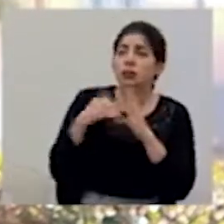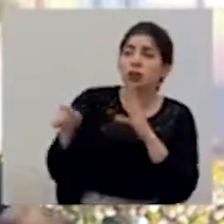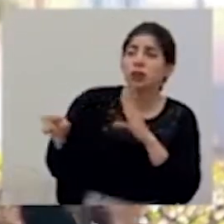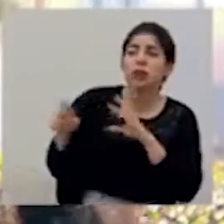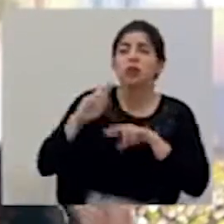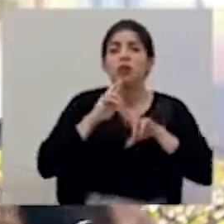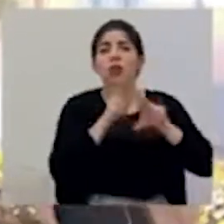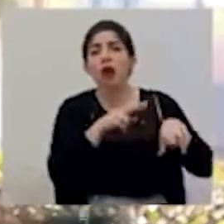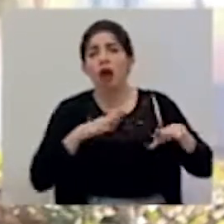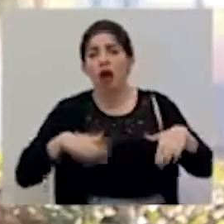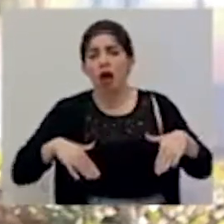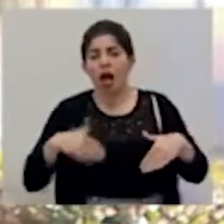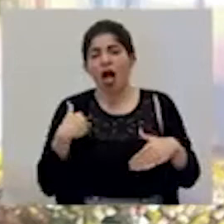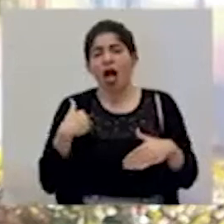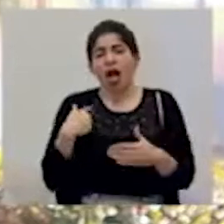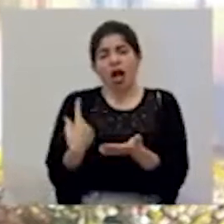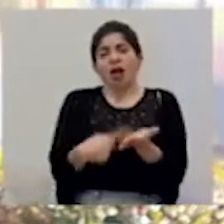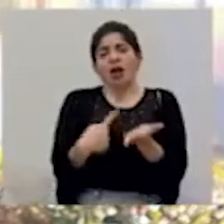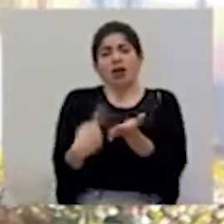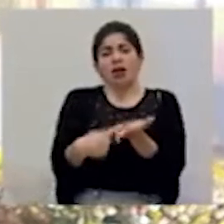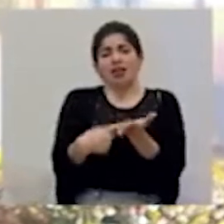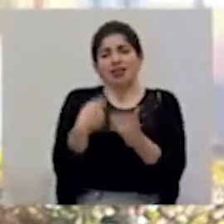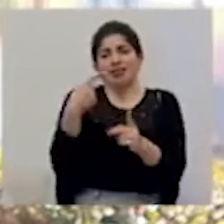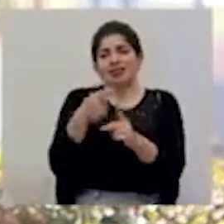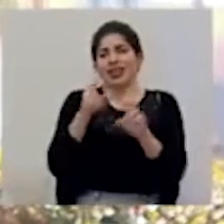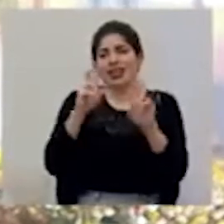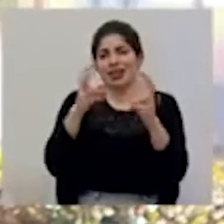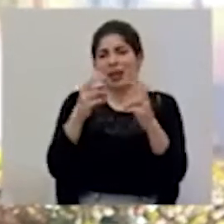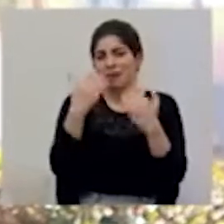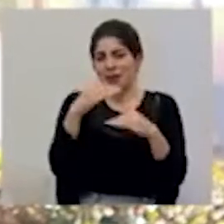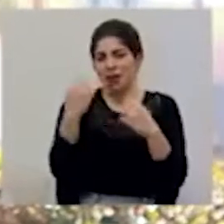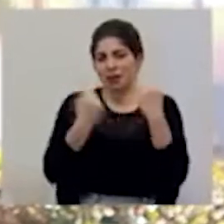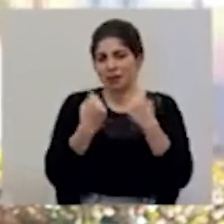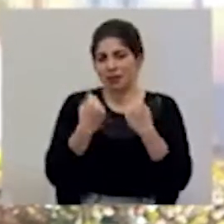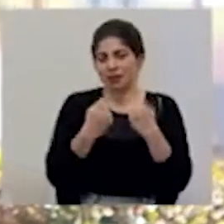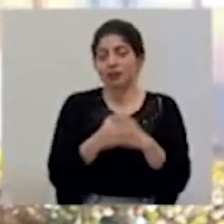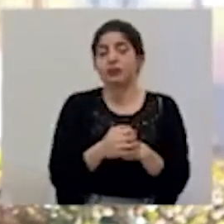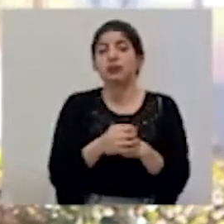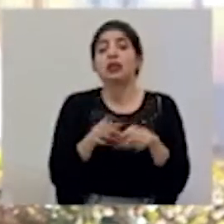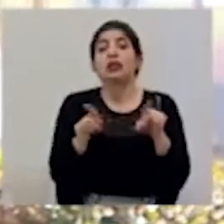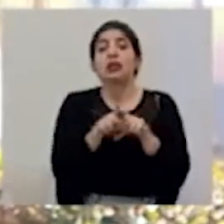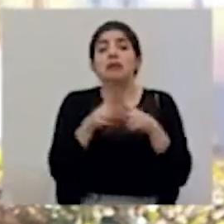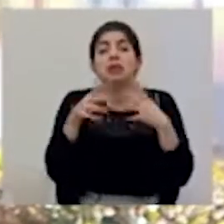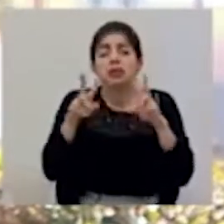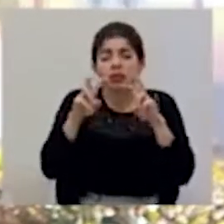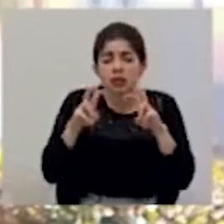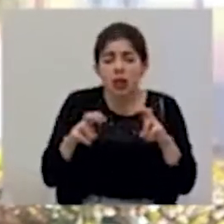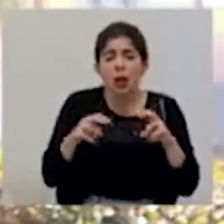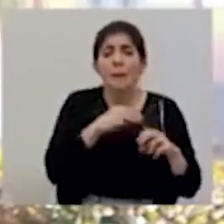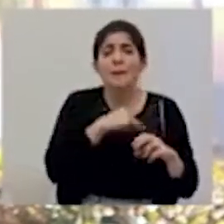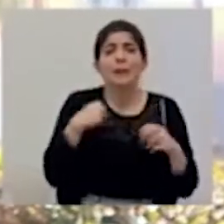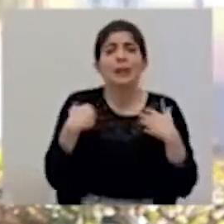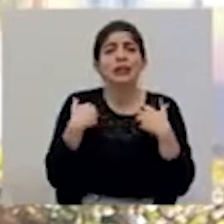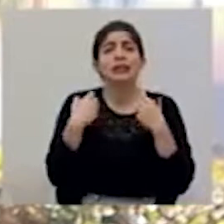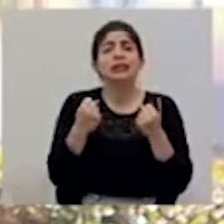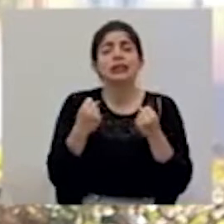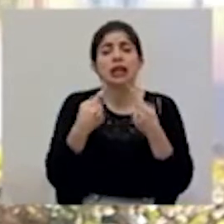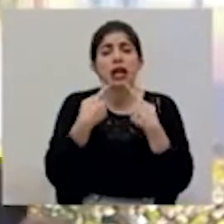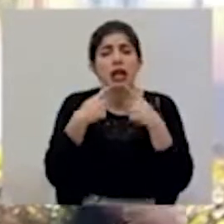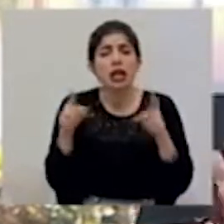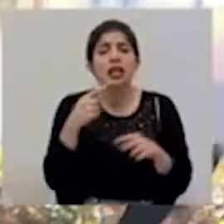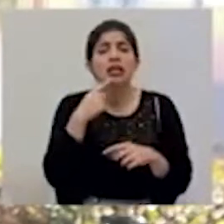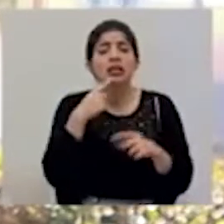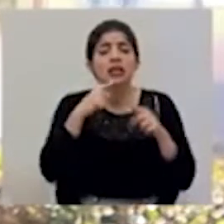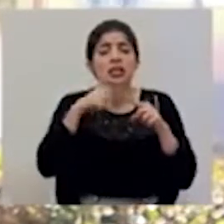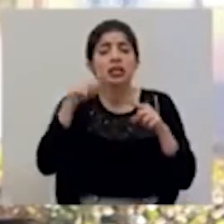que hay toda una discusión sobre ese tema, don Alexander. Revisamos también los comunicados del Ministerio de Salud y dicen que, bueno, que estadísticamente se ha